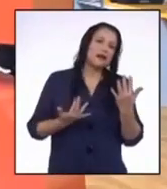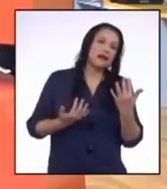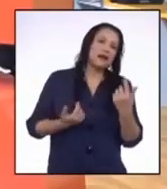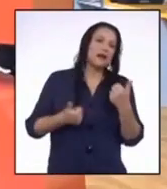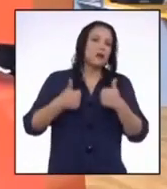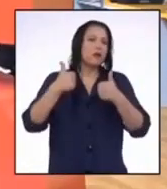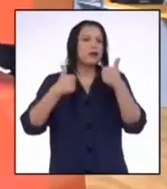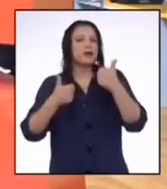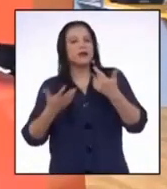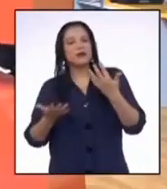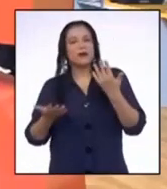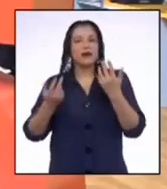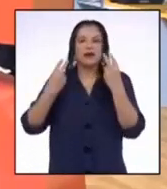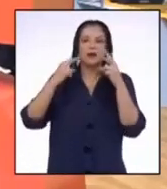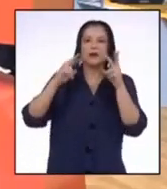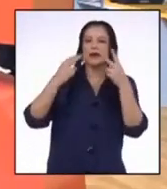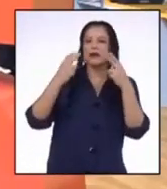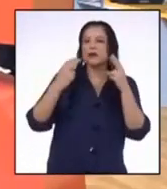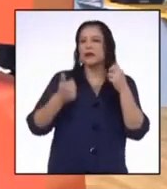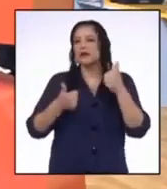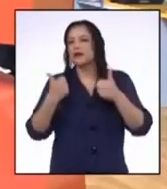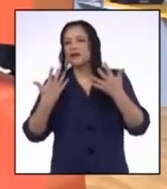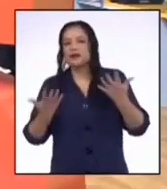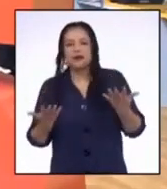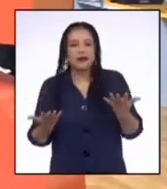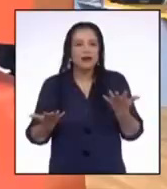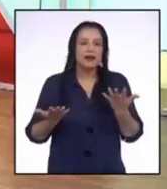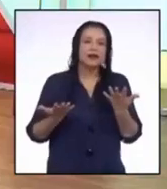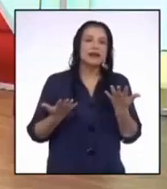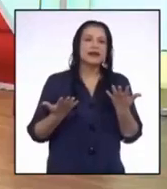ver.